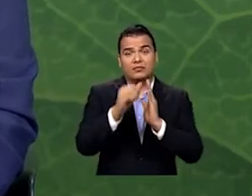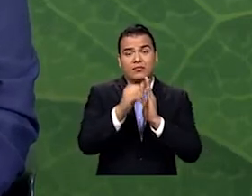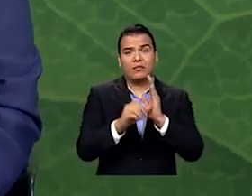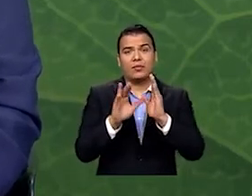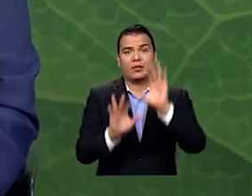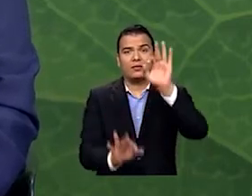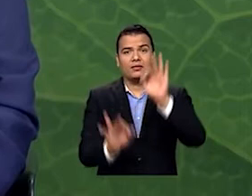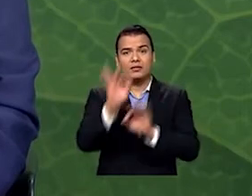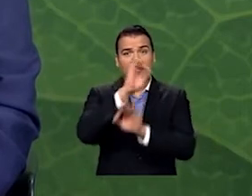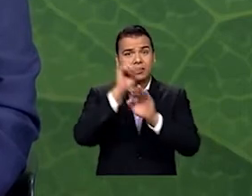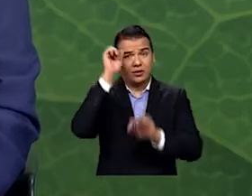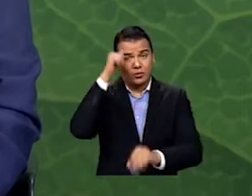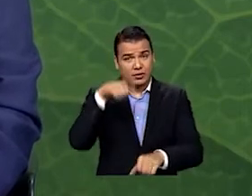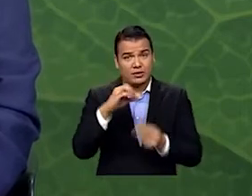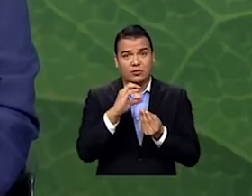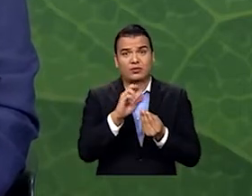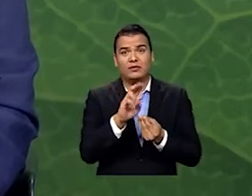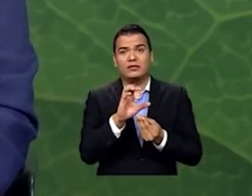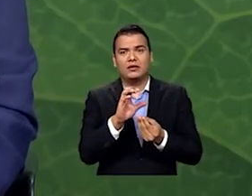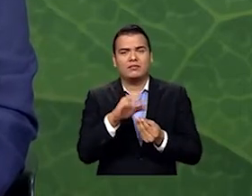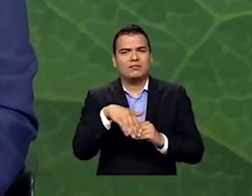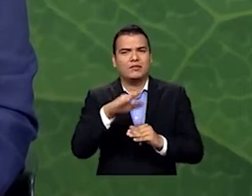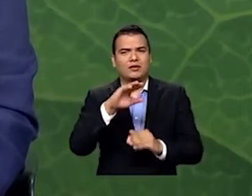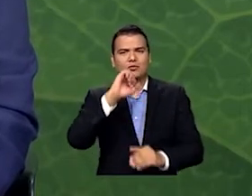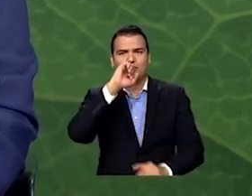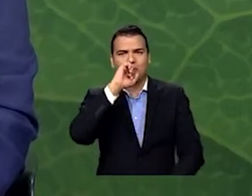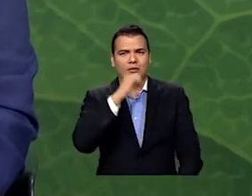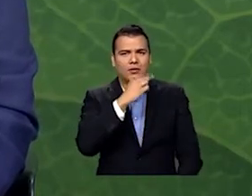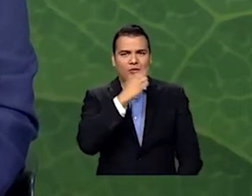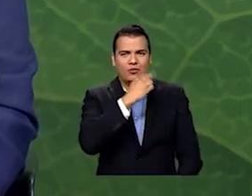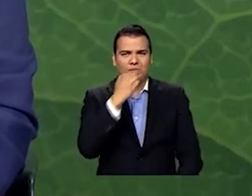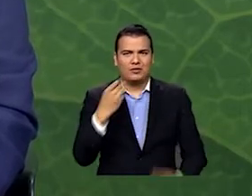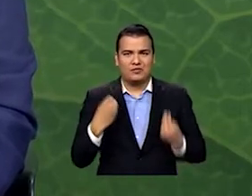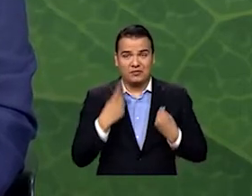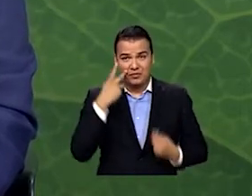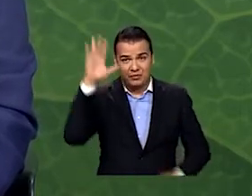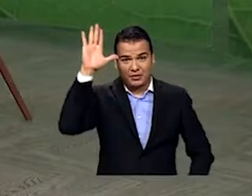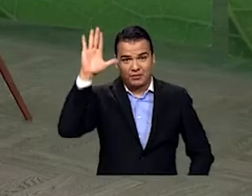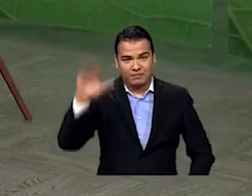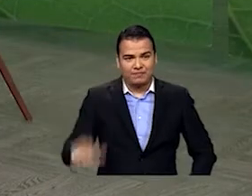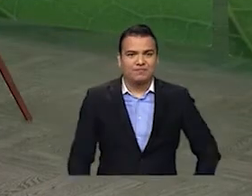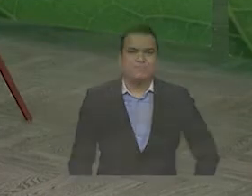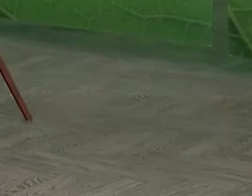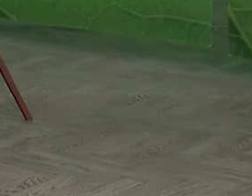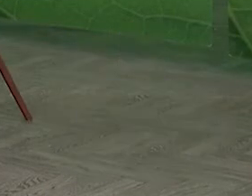de Telepacífico y recuerden que en la CBC seguimos comprometidos con la vida. Hasta la próxima.